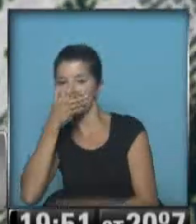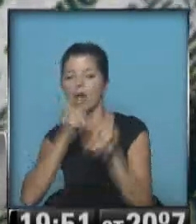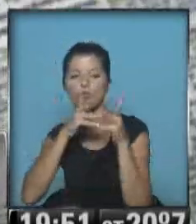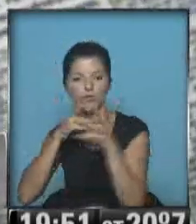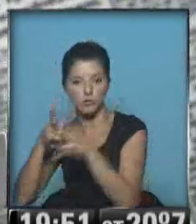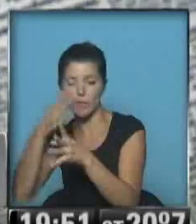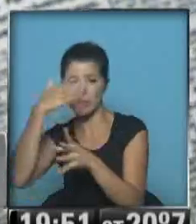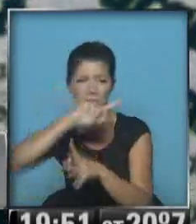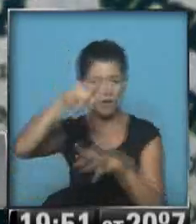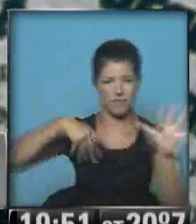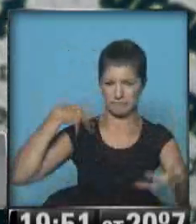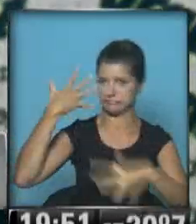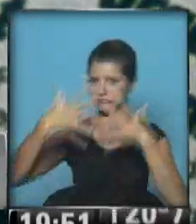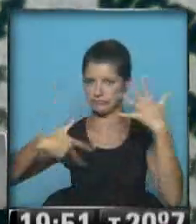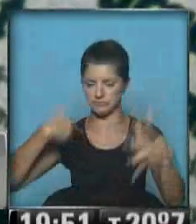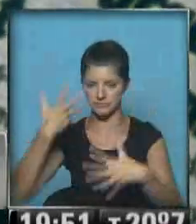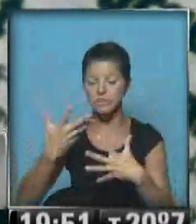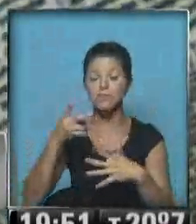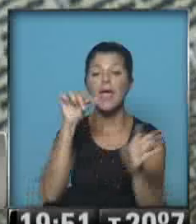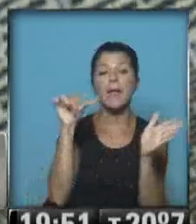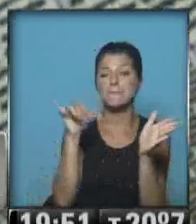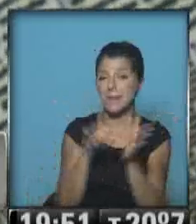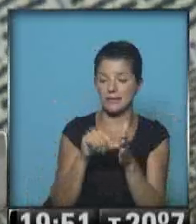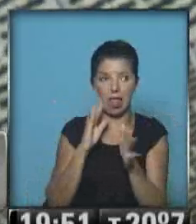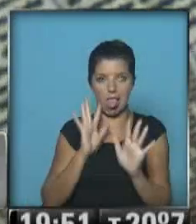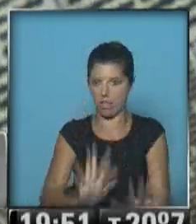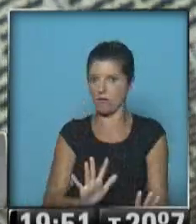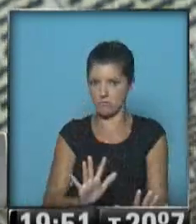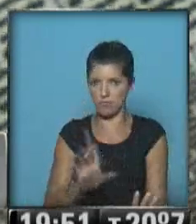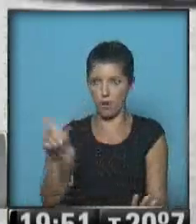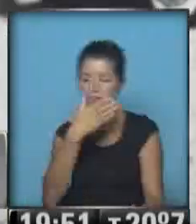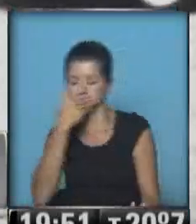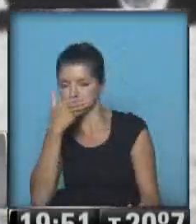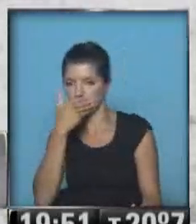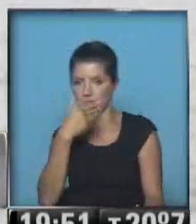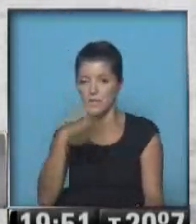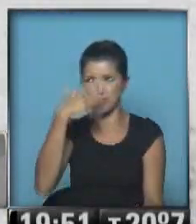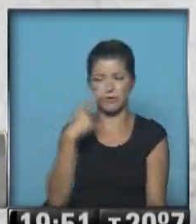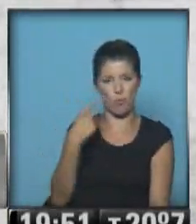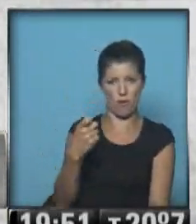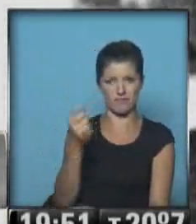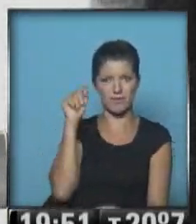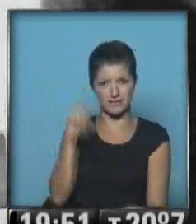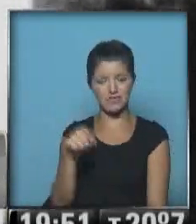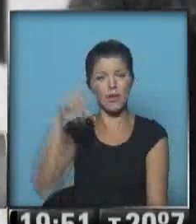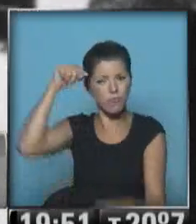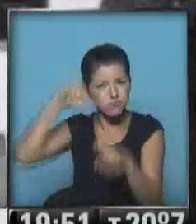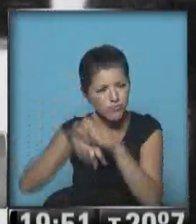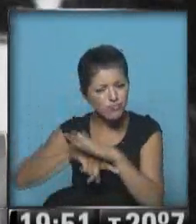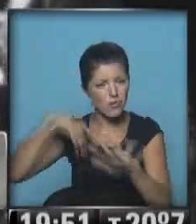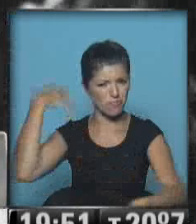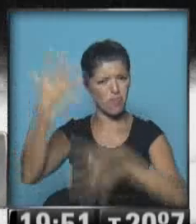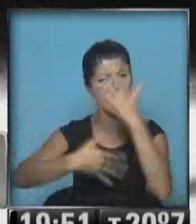para crear caos el país estaba choque y la gente se dio cuenta lo profundo que había penetrado la violencia en